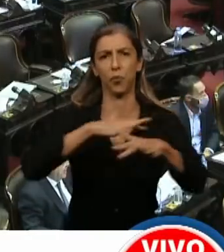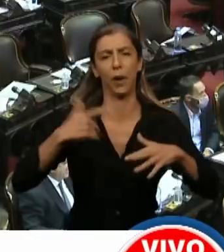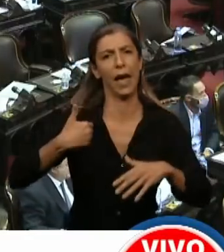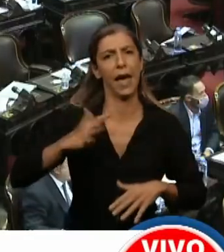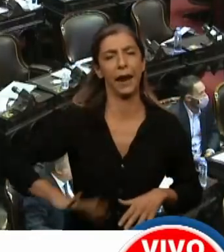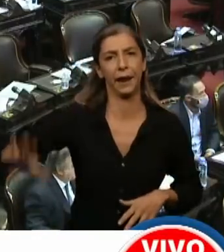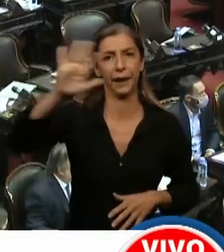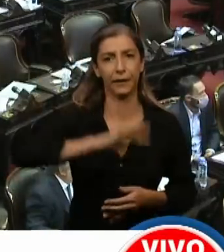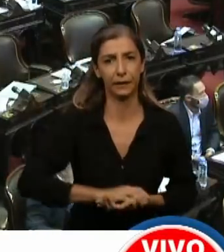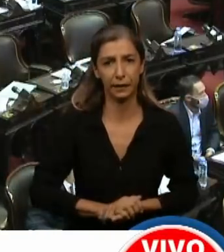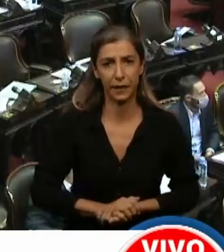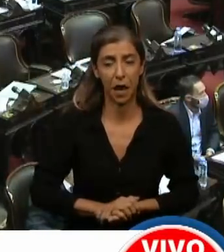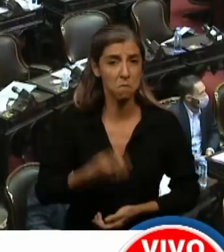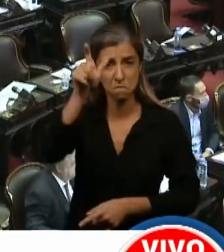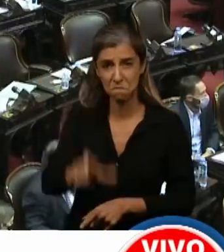Ese es Infran.